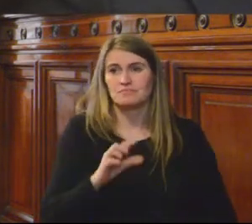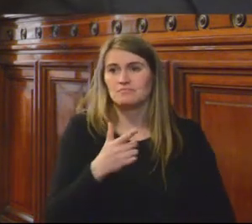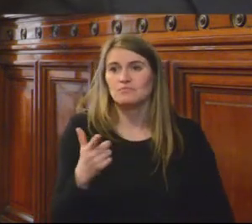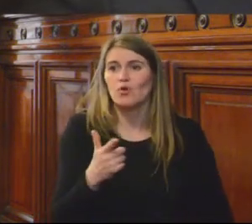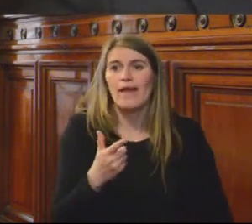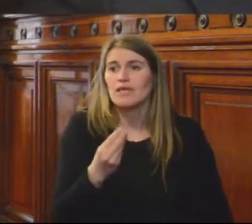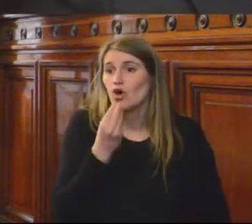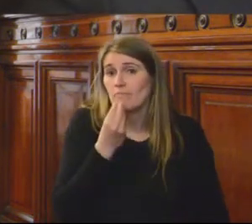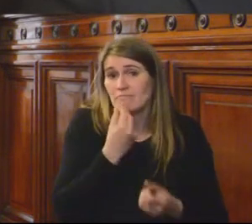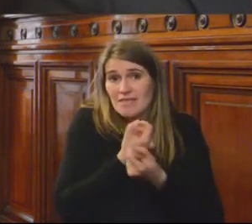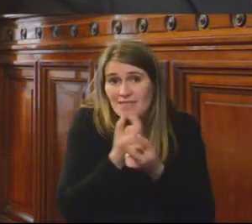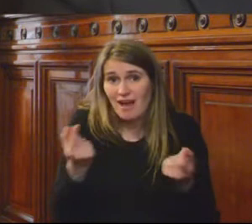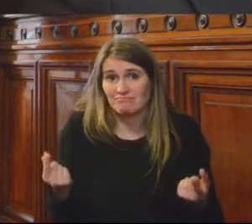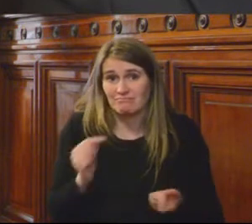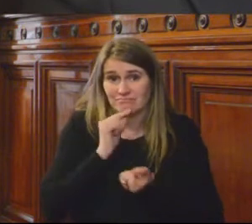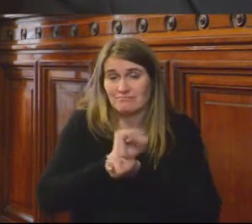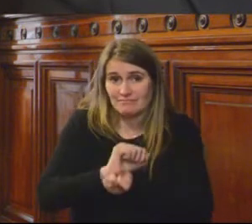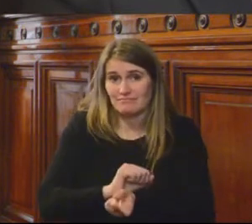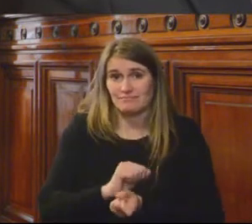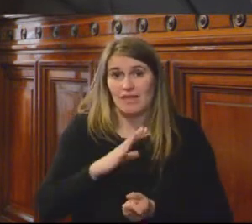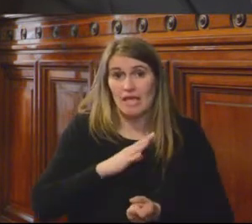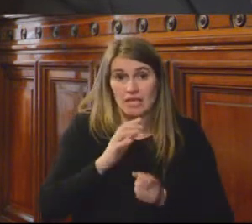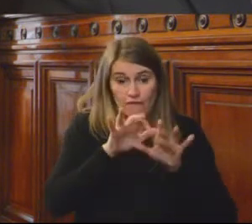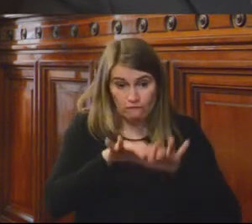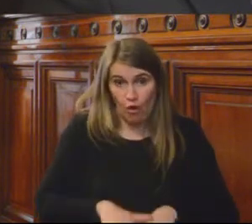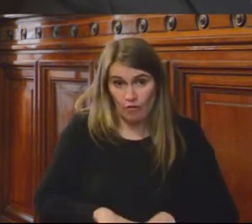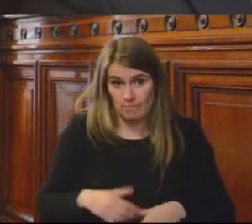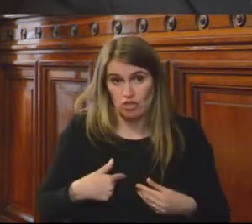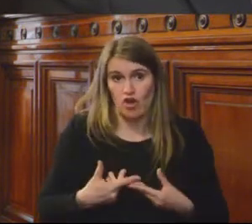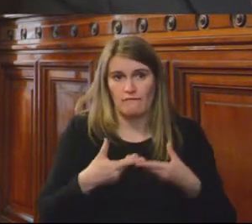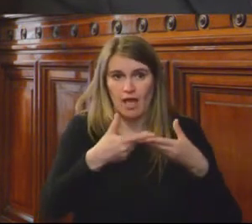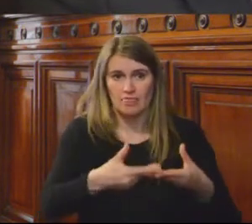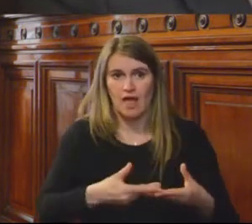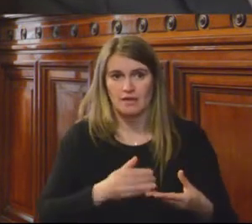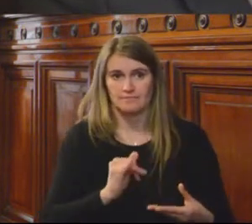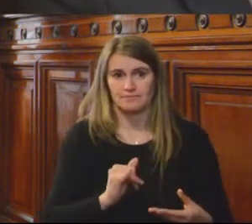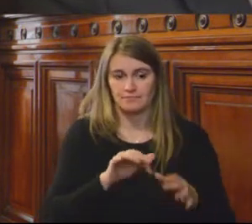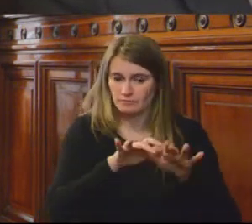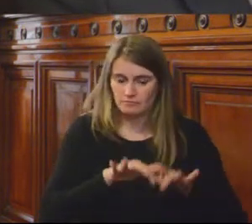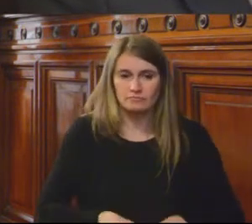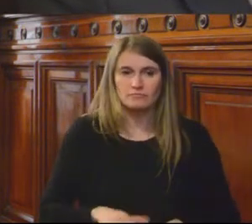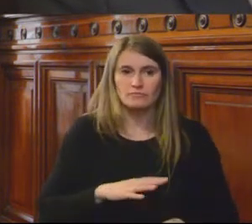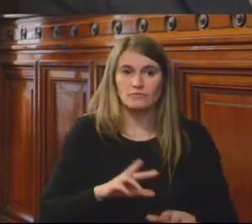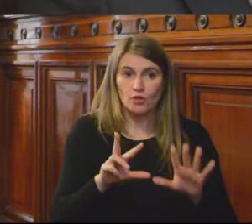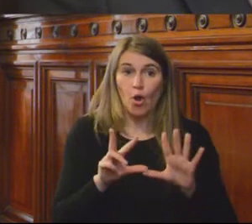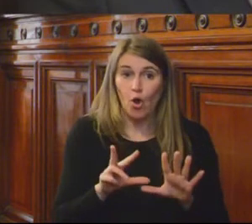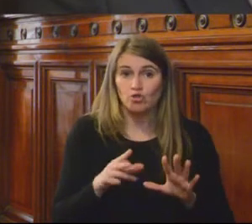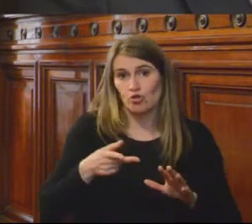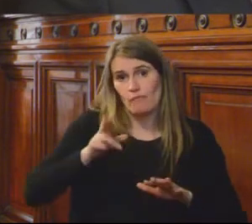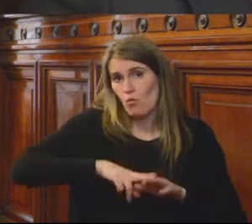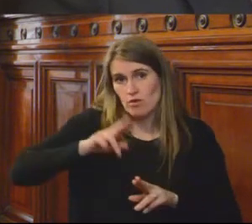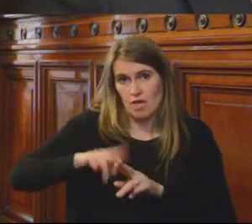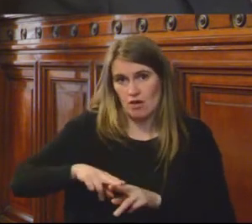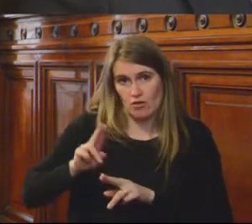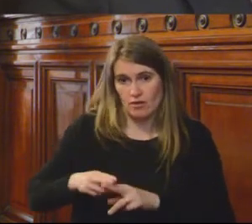No hay comida para darles a los reclusos. Tenemos un informe que lo vamos a consignar ahora. En lo que va de este año, 8 reclusos han fallecido en